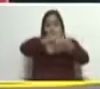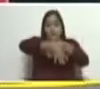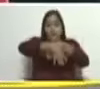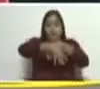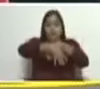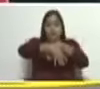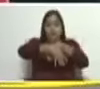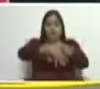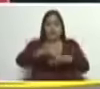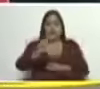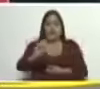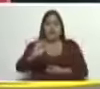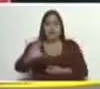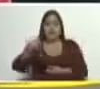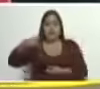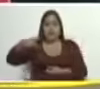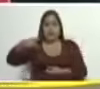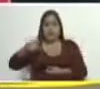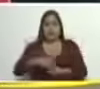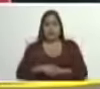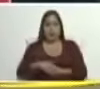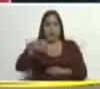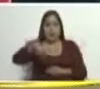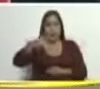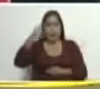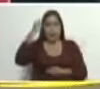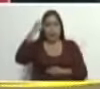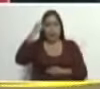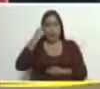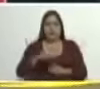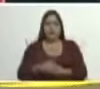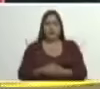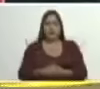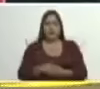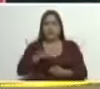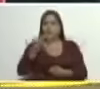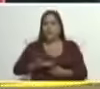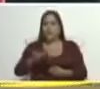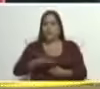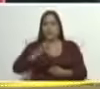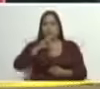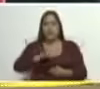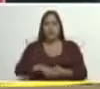TSP, en este día histórico,